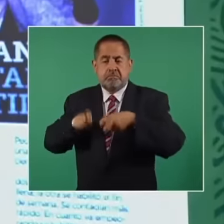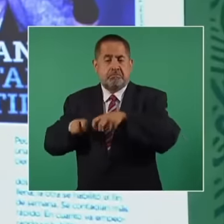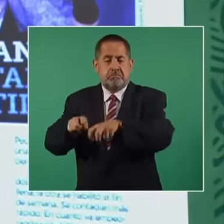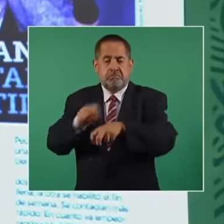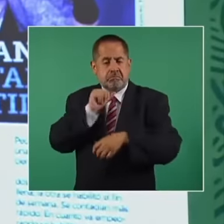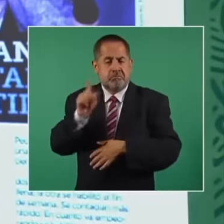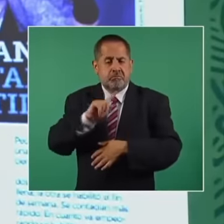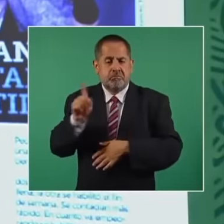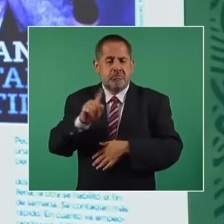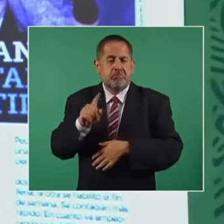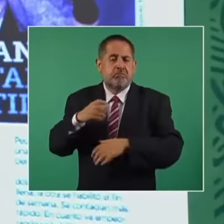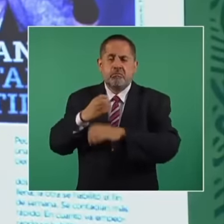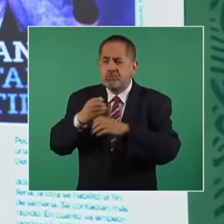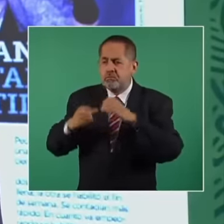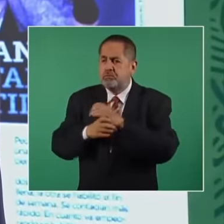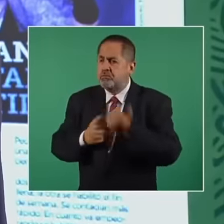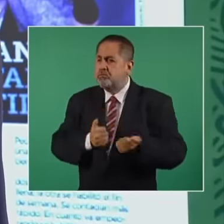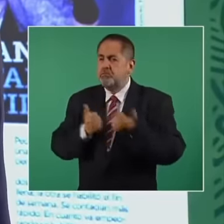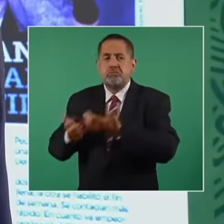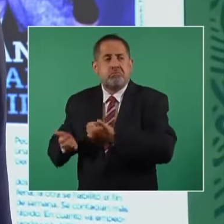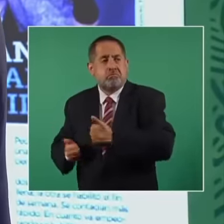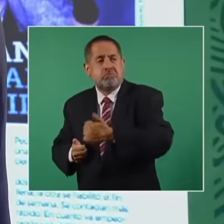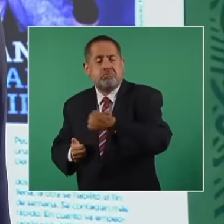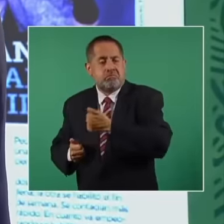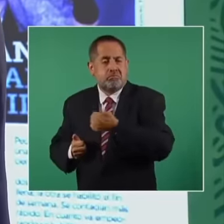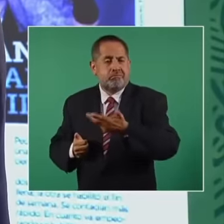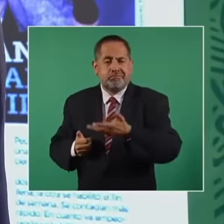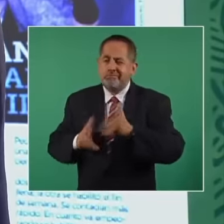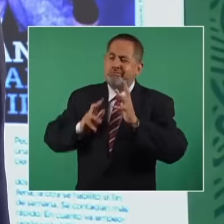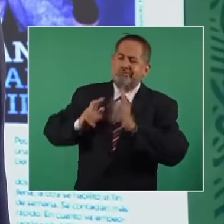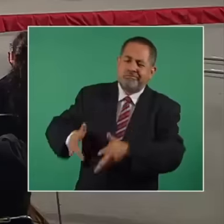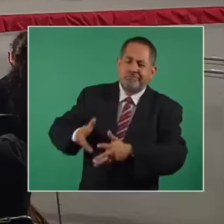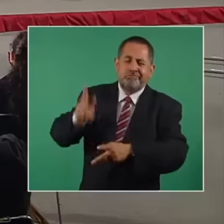y ya no funcionando,